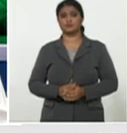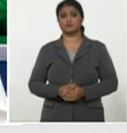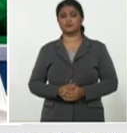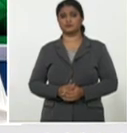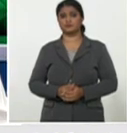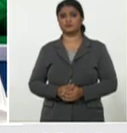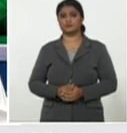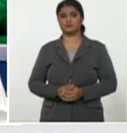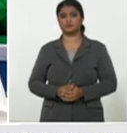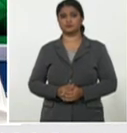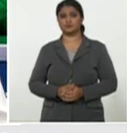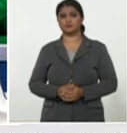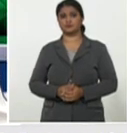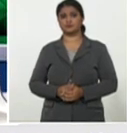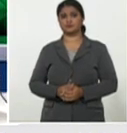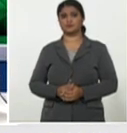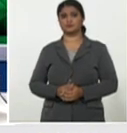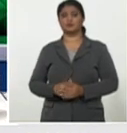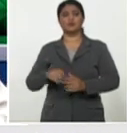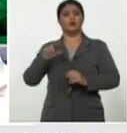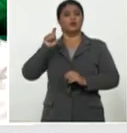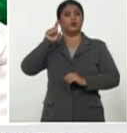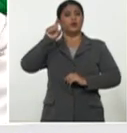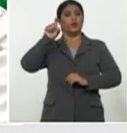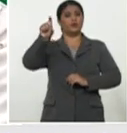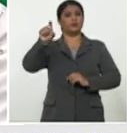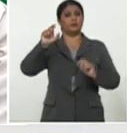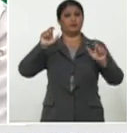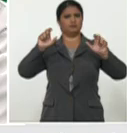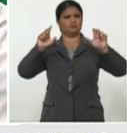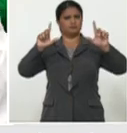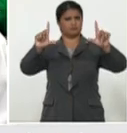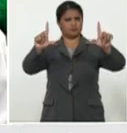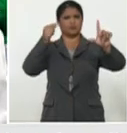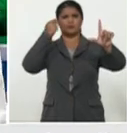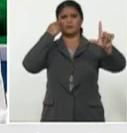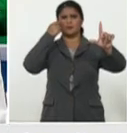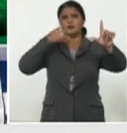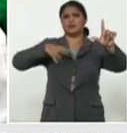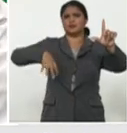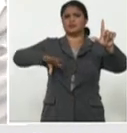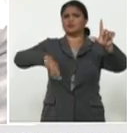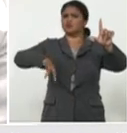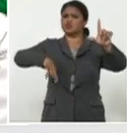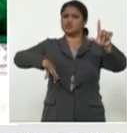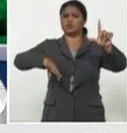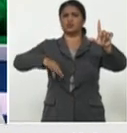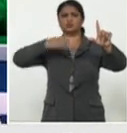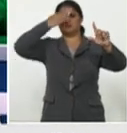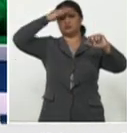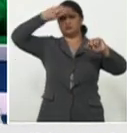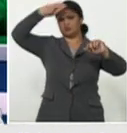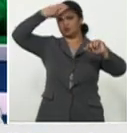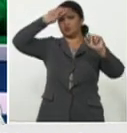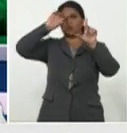Finalmente, el gráfico que resume el comportamiento de la pandemia en Cuba